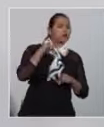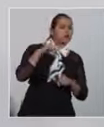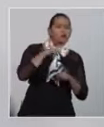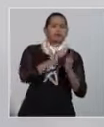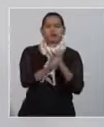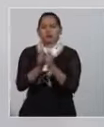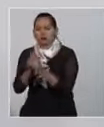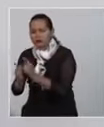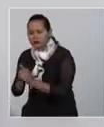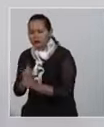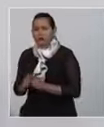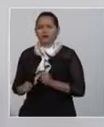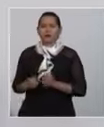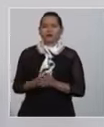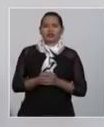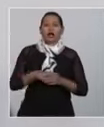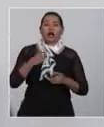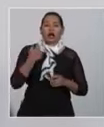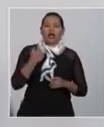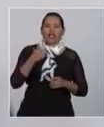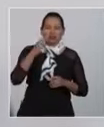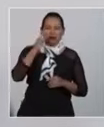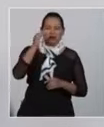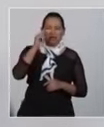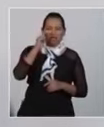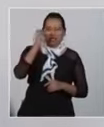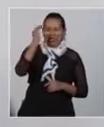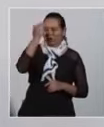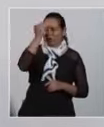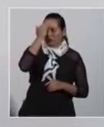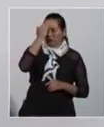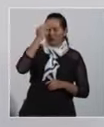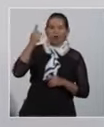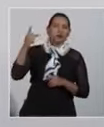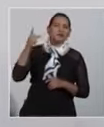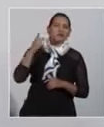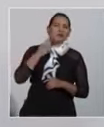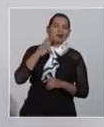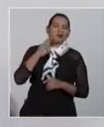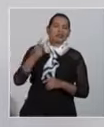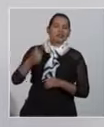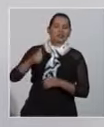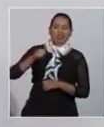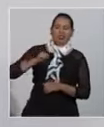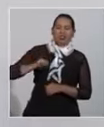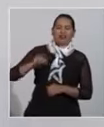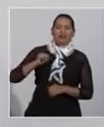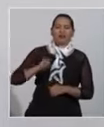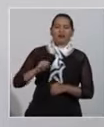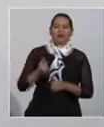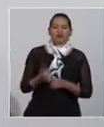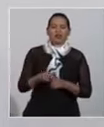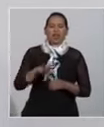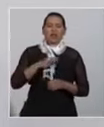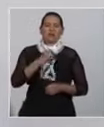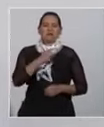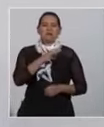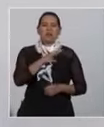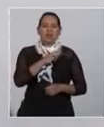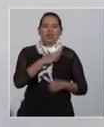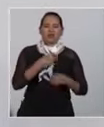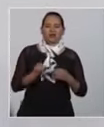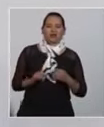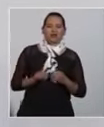del siglo pasado le tienen miedo a la gente, le tienen terror al siglo XXI con sus redes sociales y su participación ciudadana, le